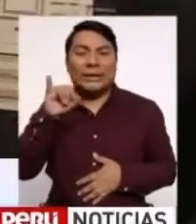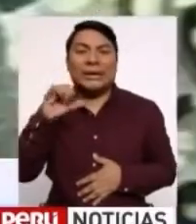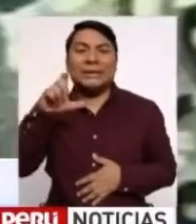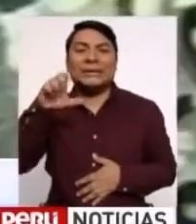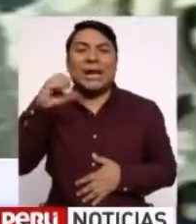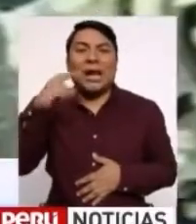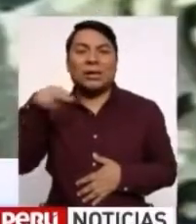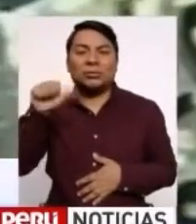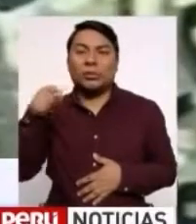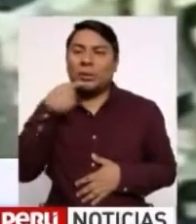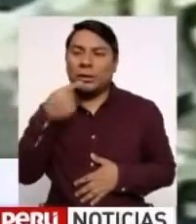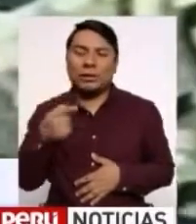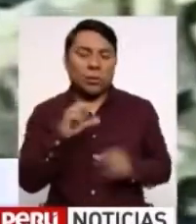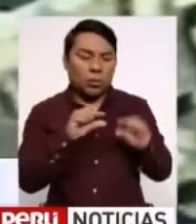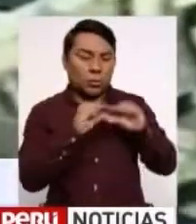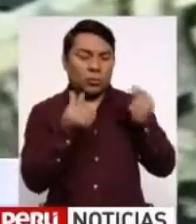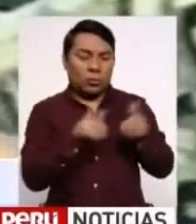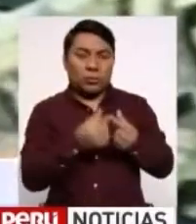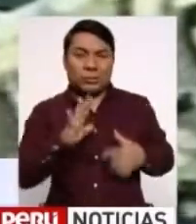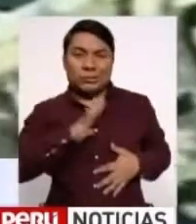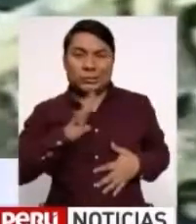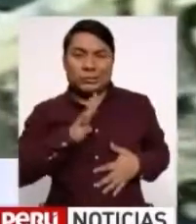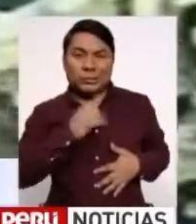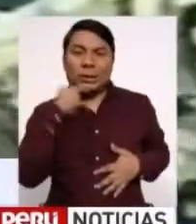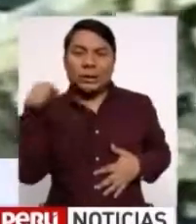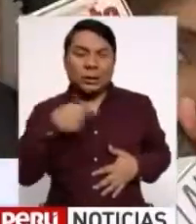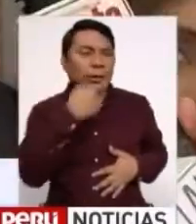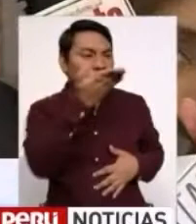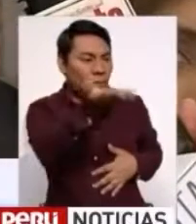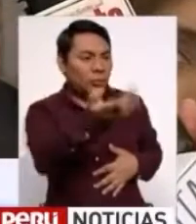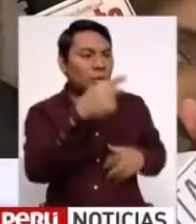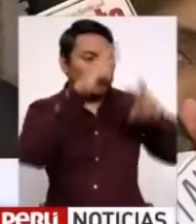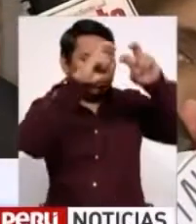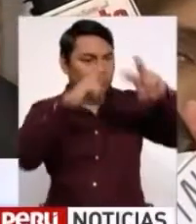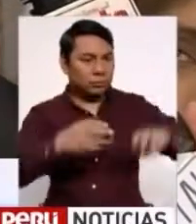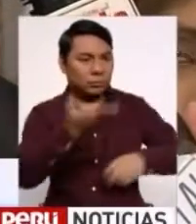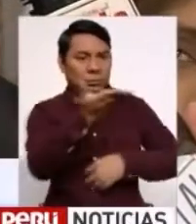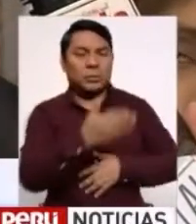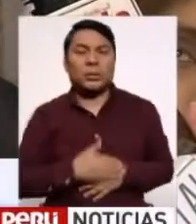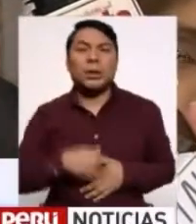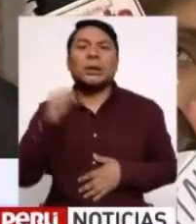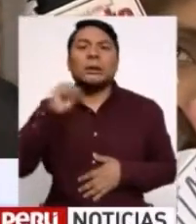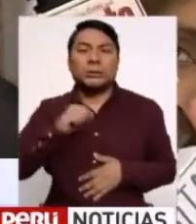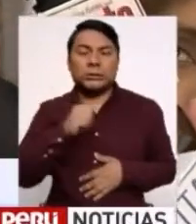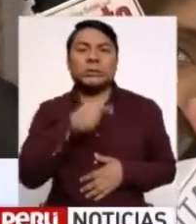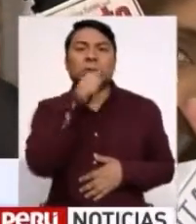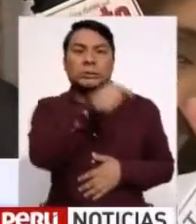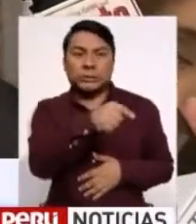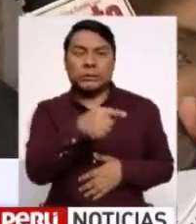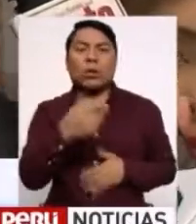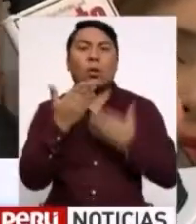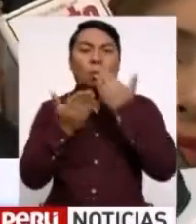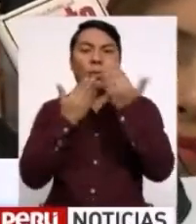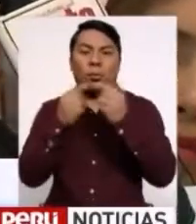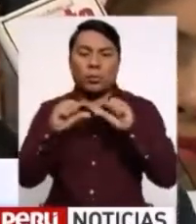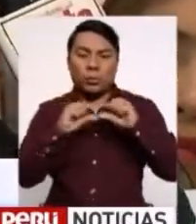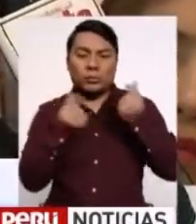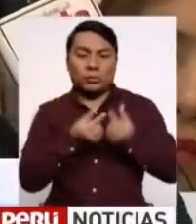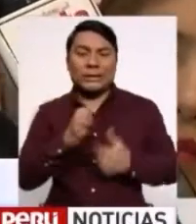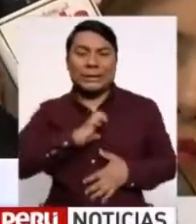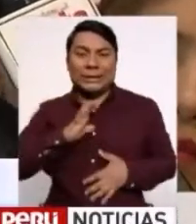investigar las acusaciones contra mayo con quitará mayor debía explicar en la comisión de ética como